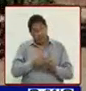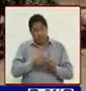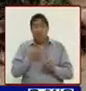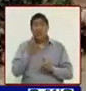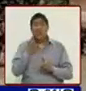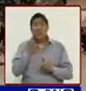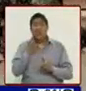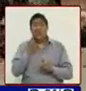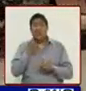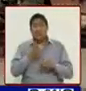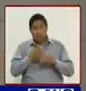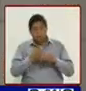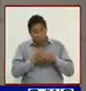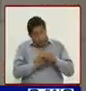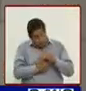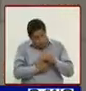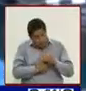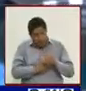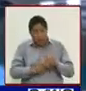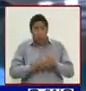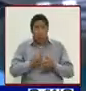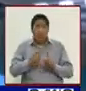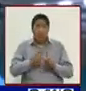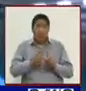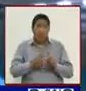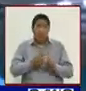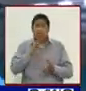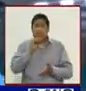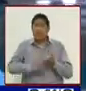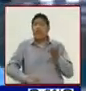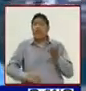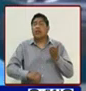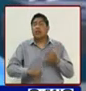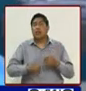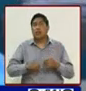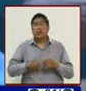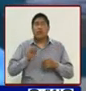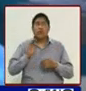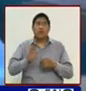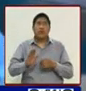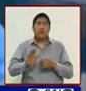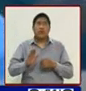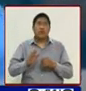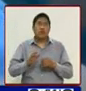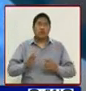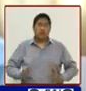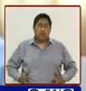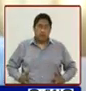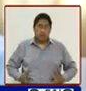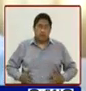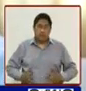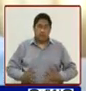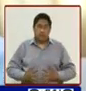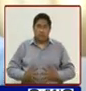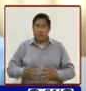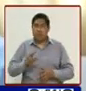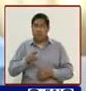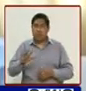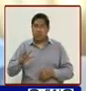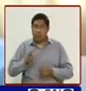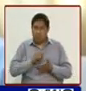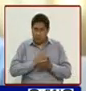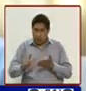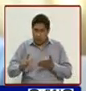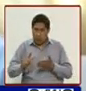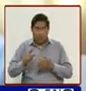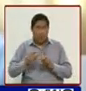unas horas, ella fue sometida a una interrupción legal del embarazo. Su edad gestacional por ecografía fue de 25